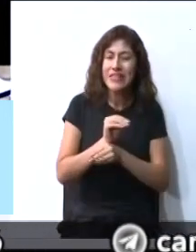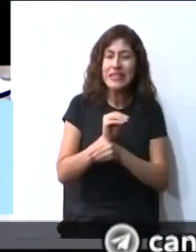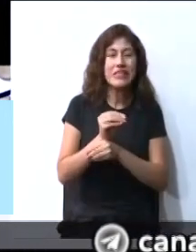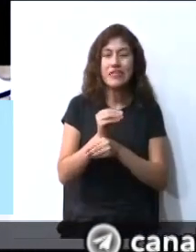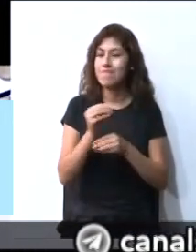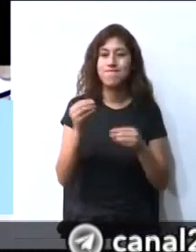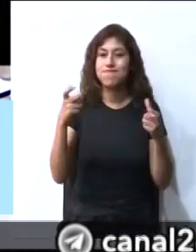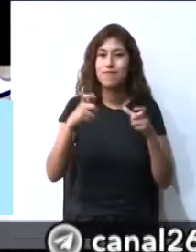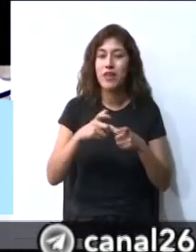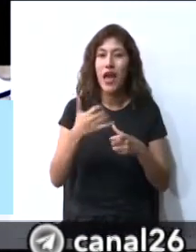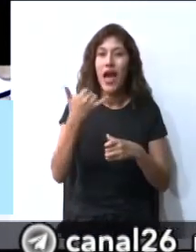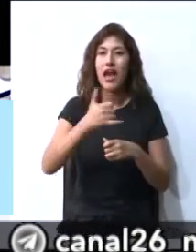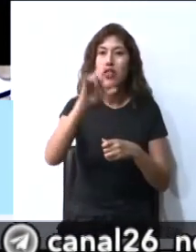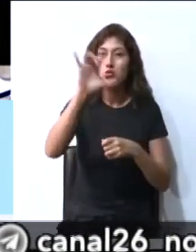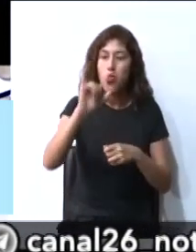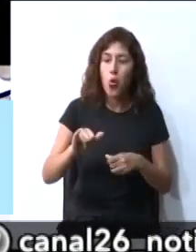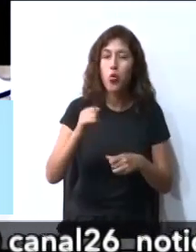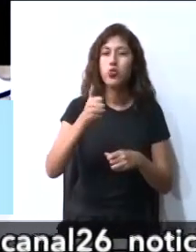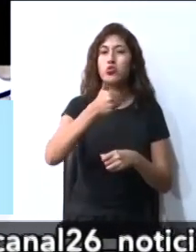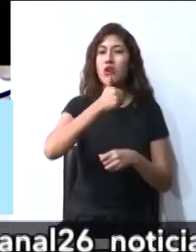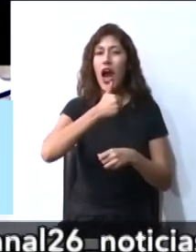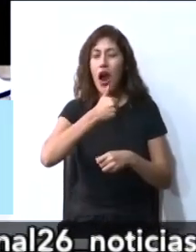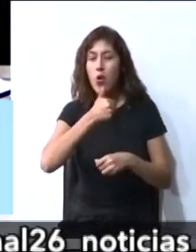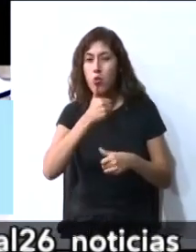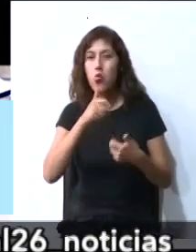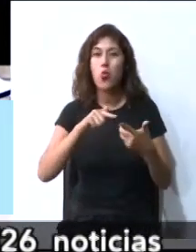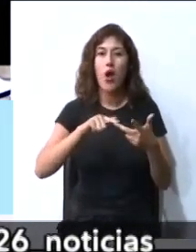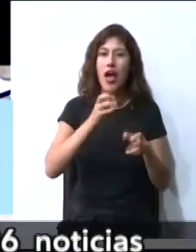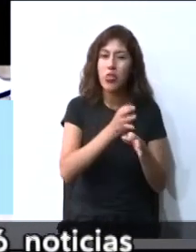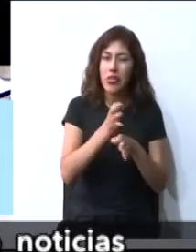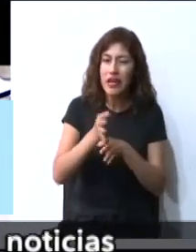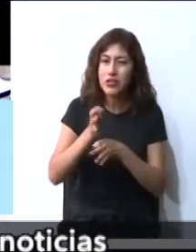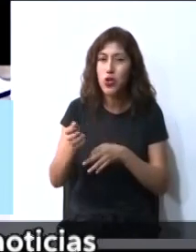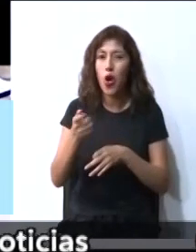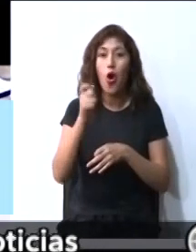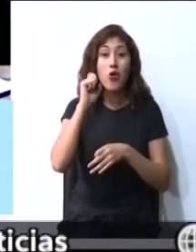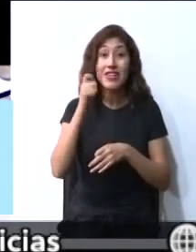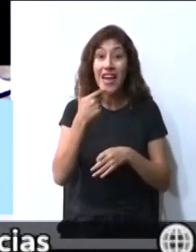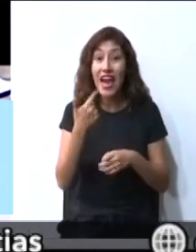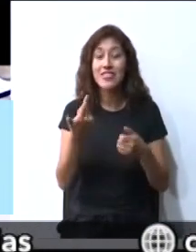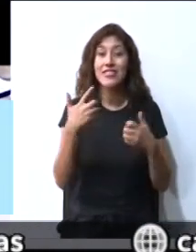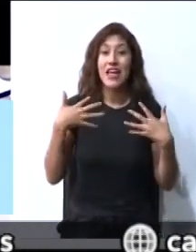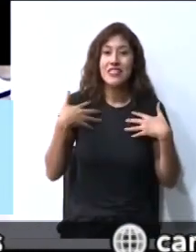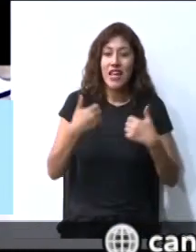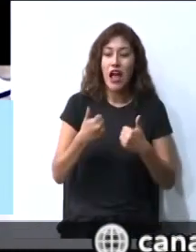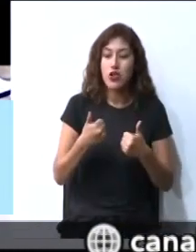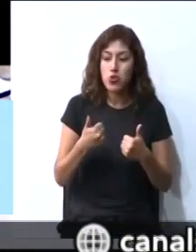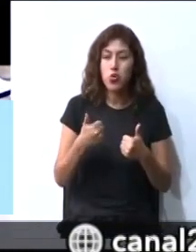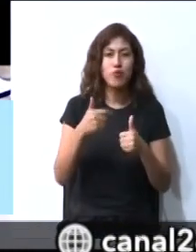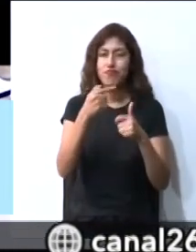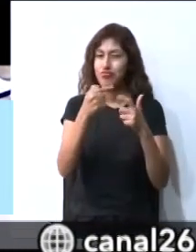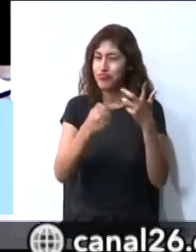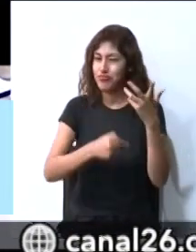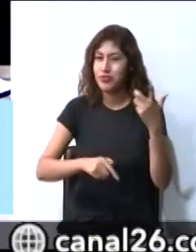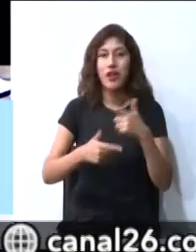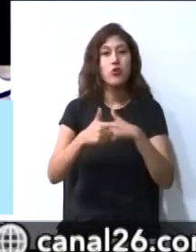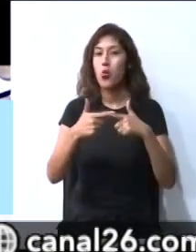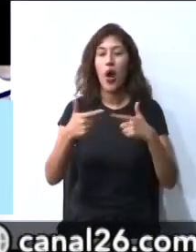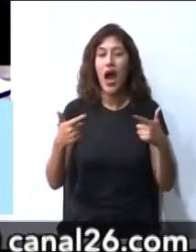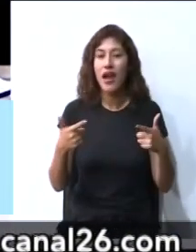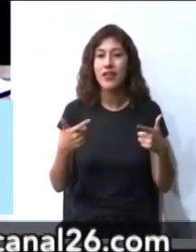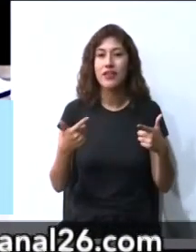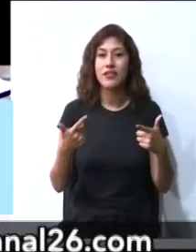viven sin luz, sin agua, sin educación, sin gas, sin salud, sin seguridad. Es difícil